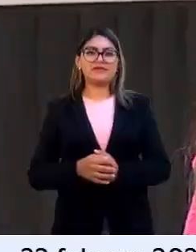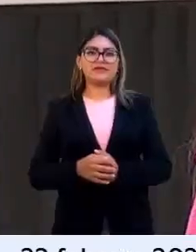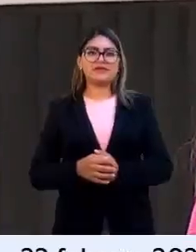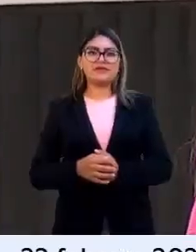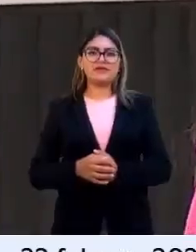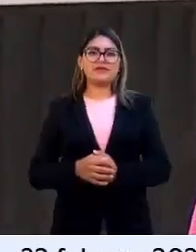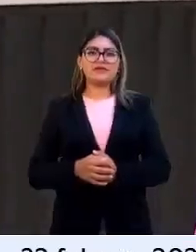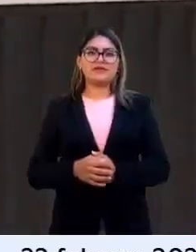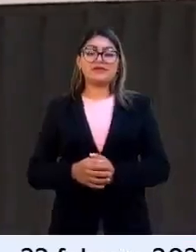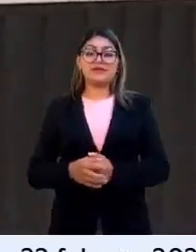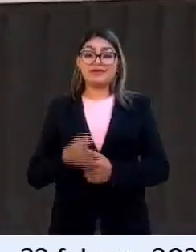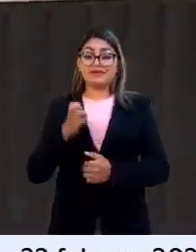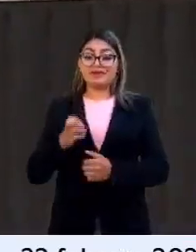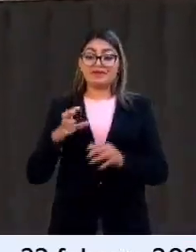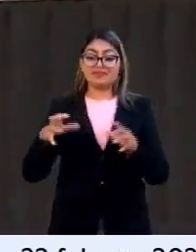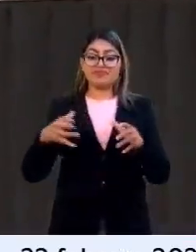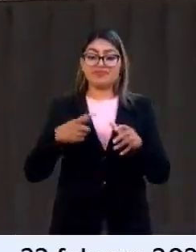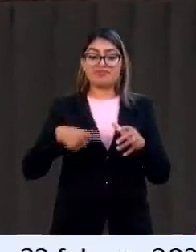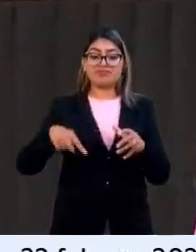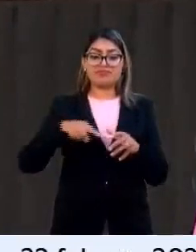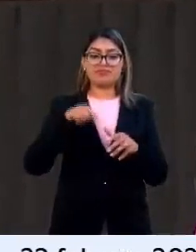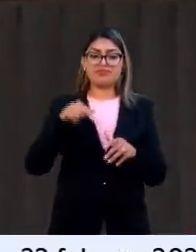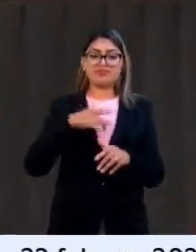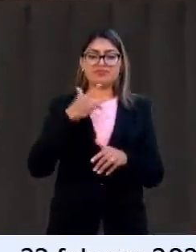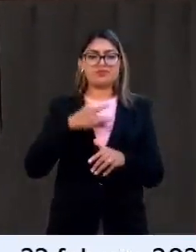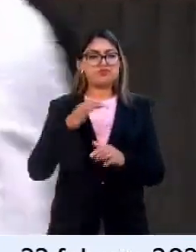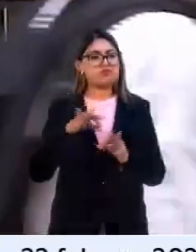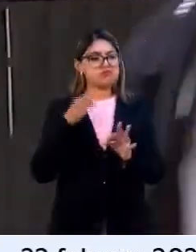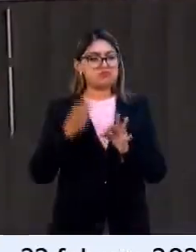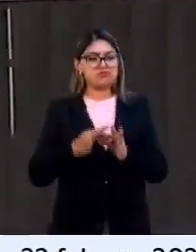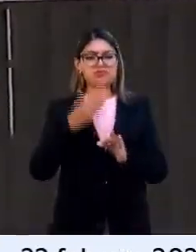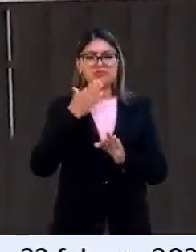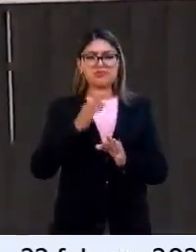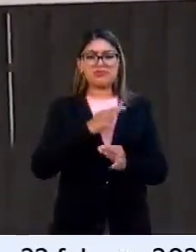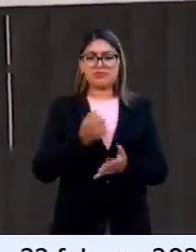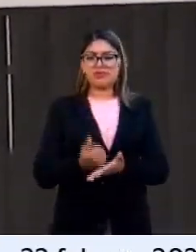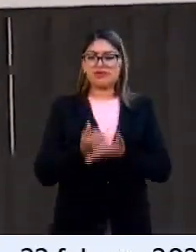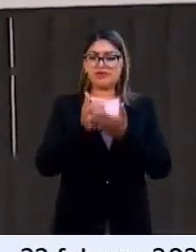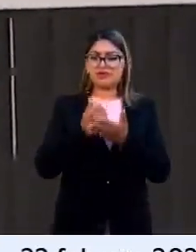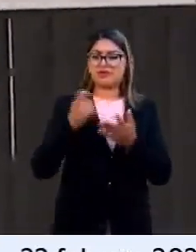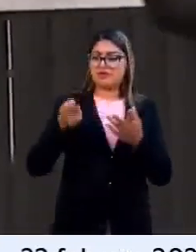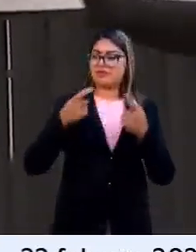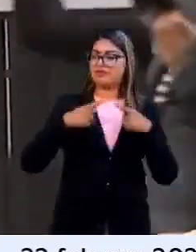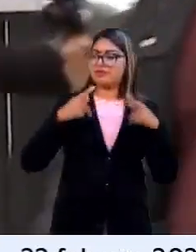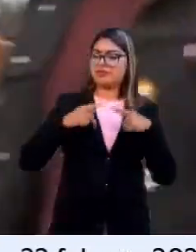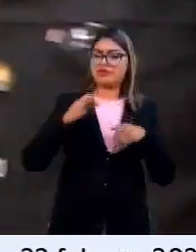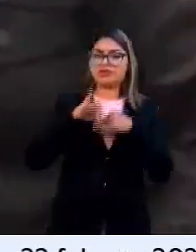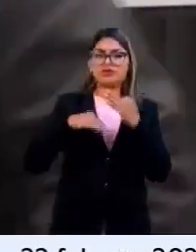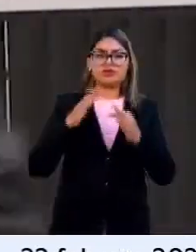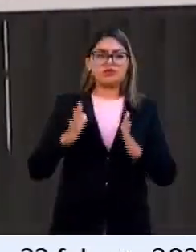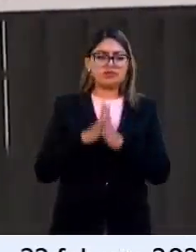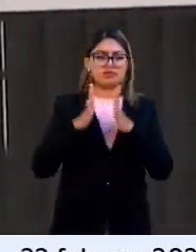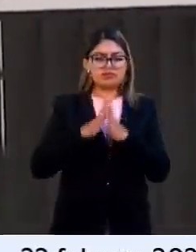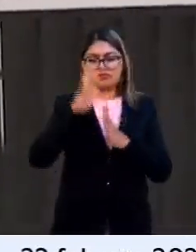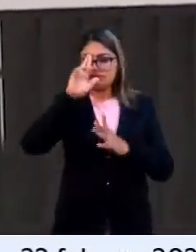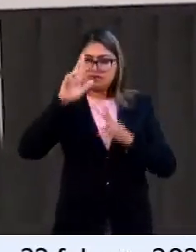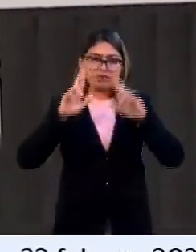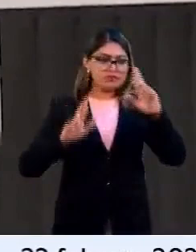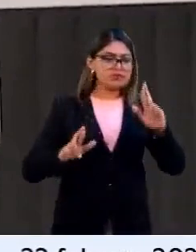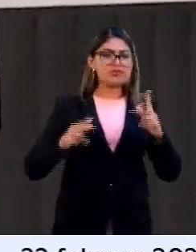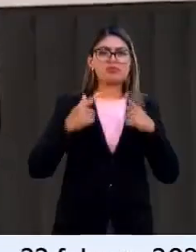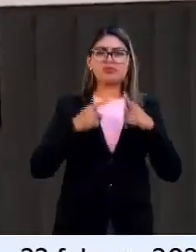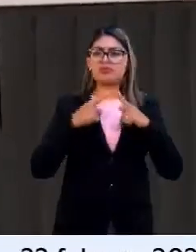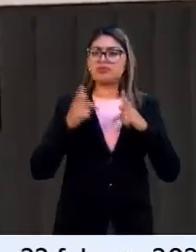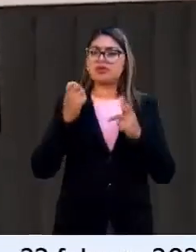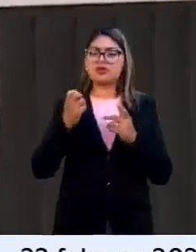Este espacio efectivamente se me hace el idóneo para seguir construyendo democracia y para que la información siga llegando a la ciudadanía, que me